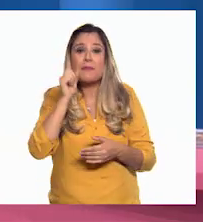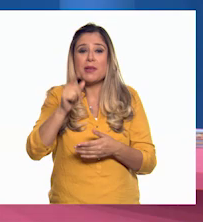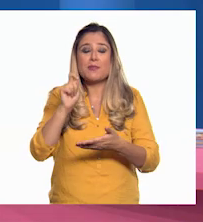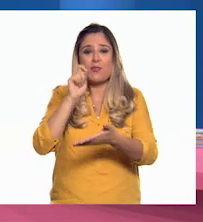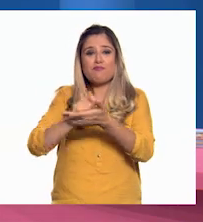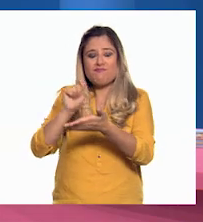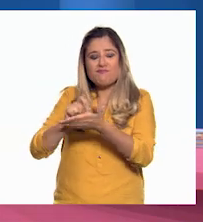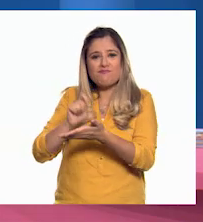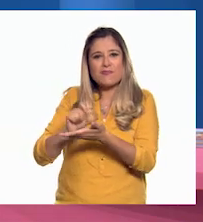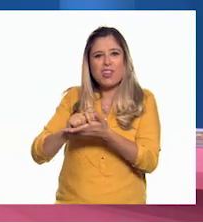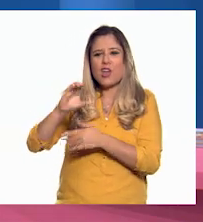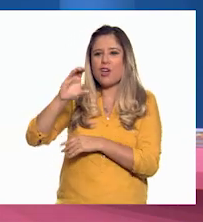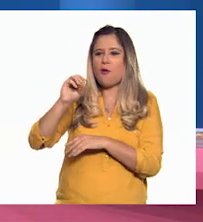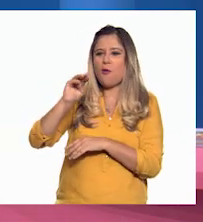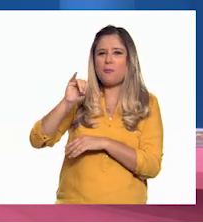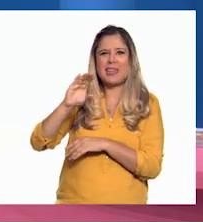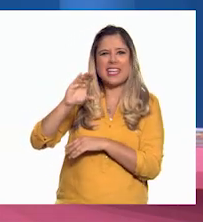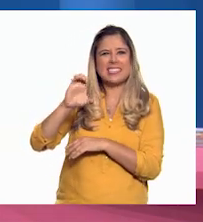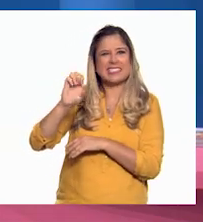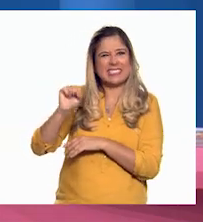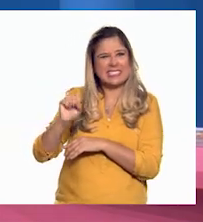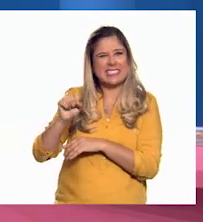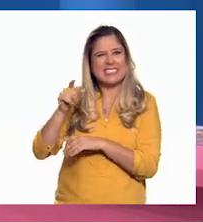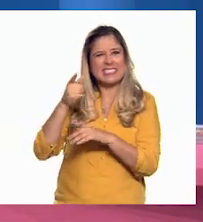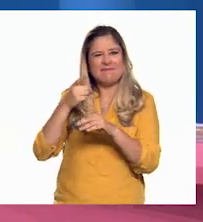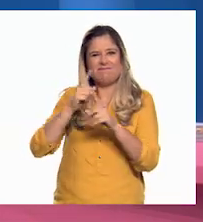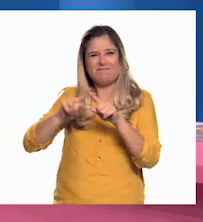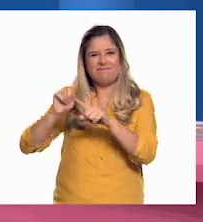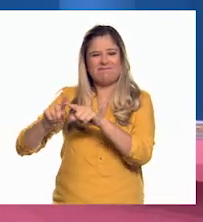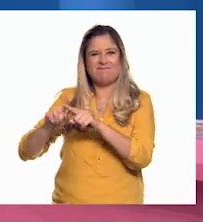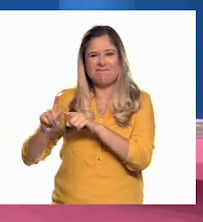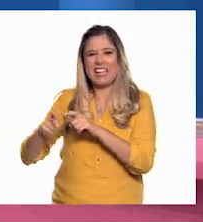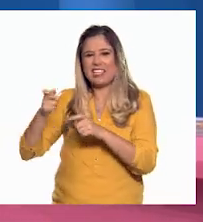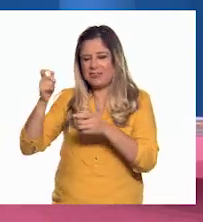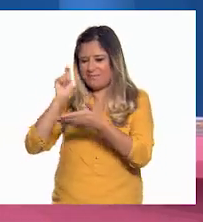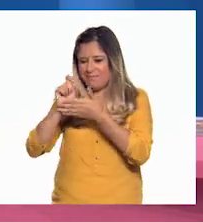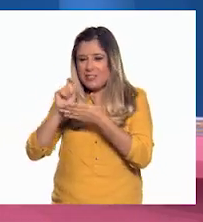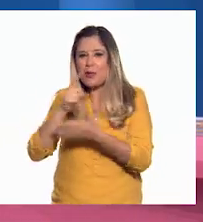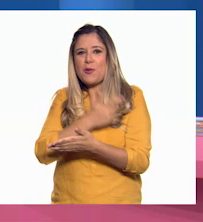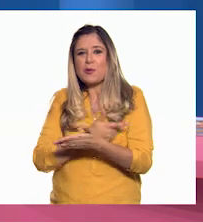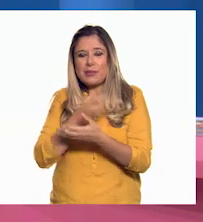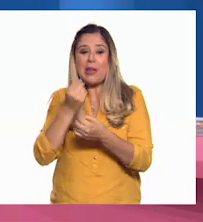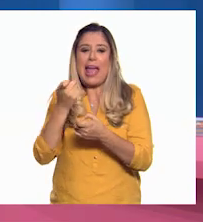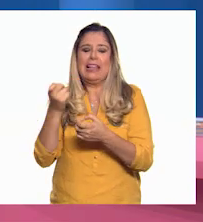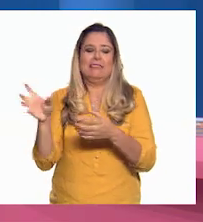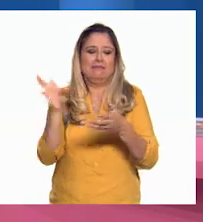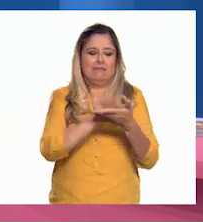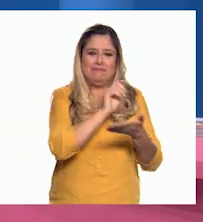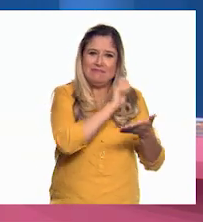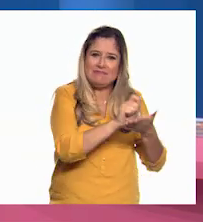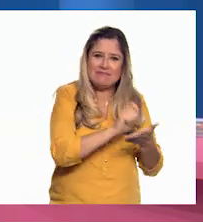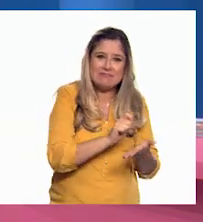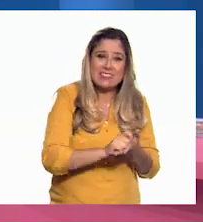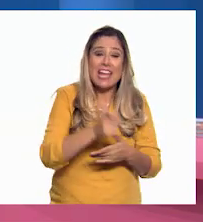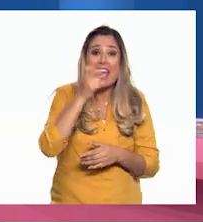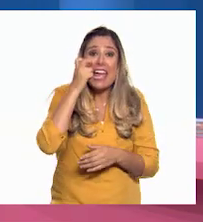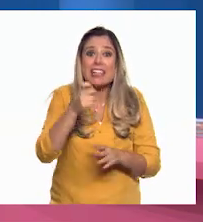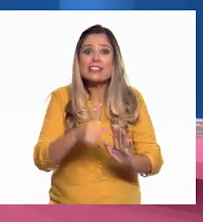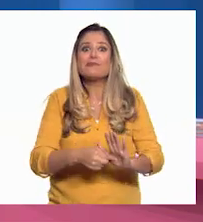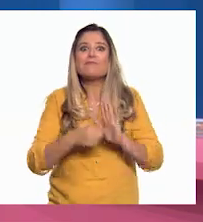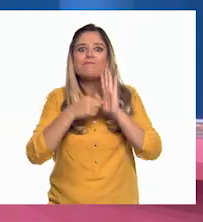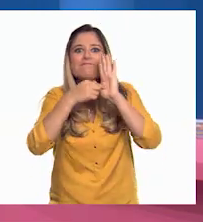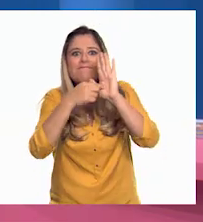escribir cuentos. Y que a los 16 años leyó Crimen y Castigo de Dostoyevsky y eso le impactó y